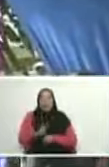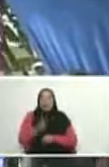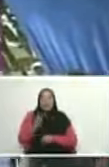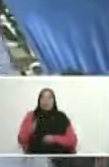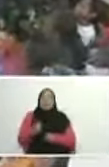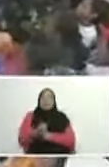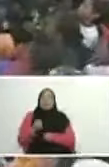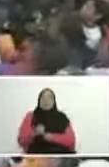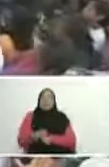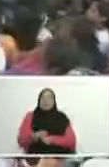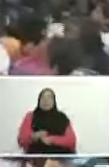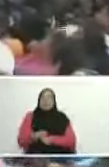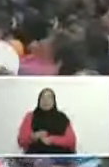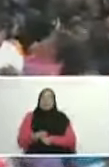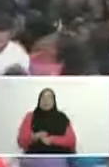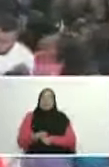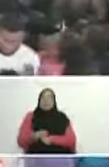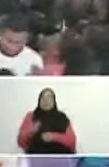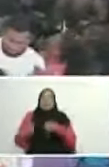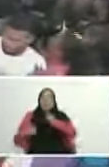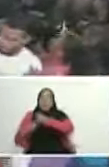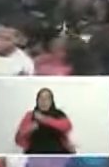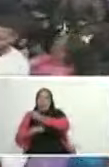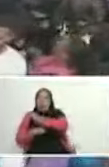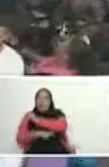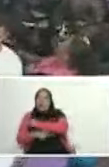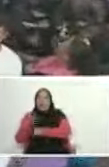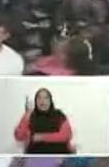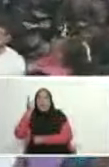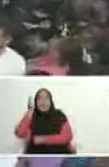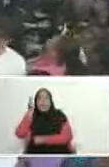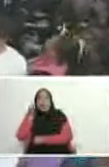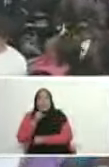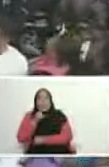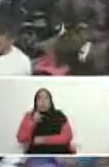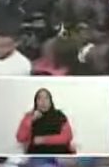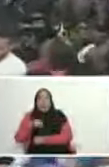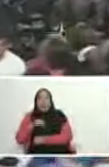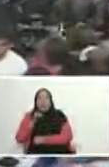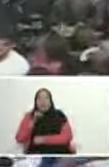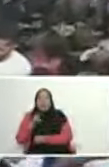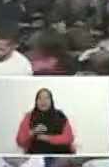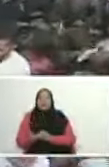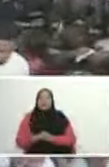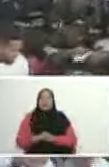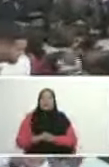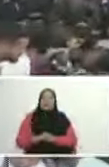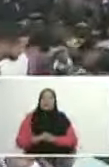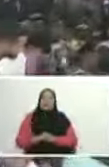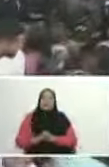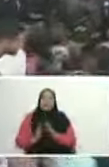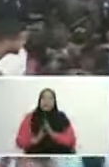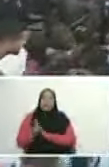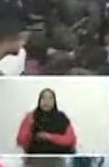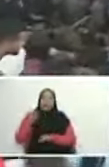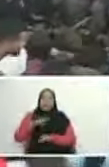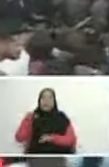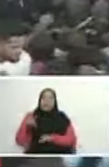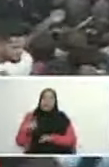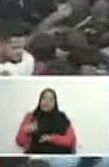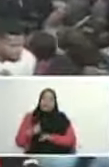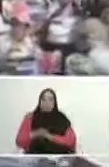222.225 comités. ¿Comités de bases de mujeres? Comité de base de ¿Avanzamos en la construcción de los comités de base?